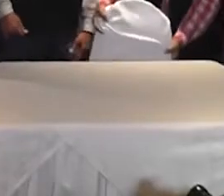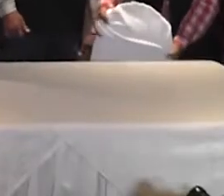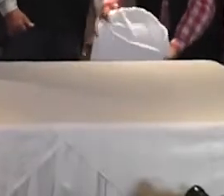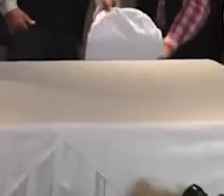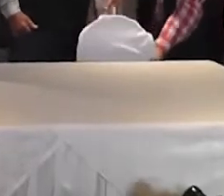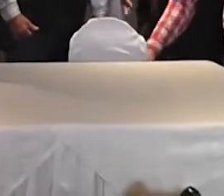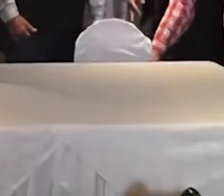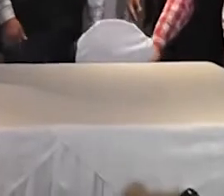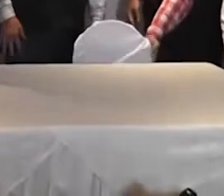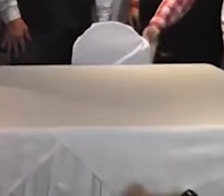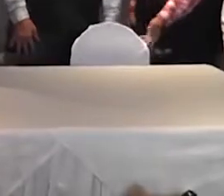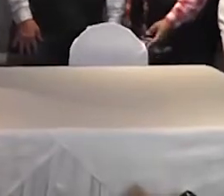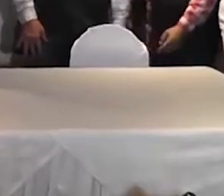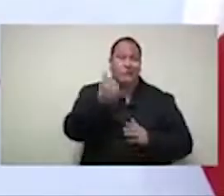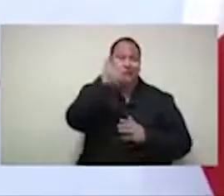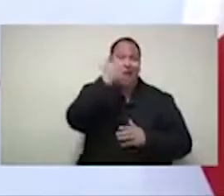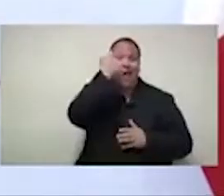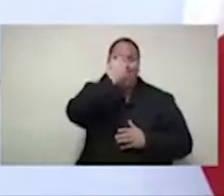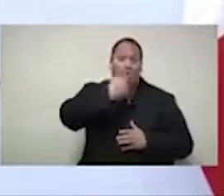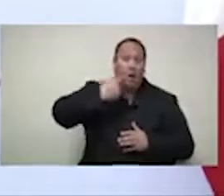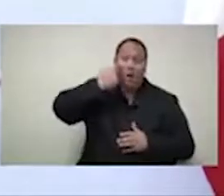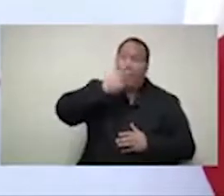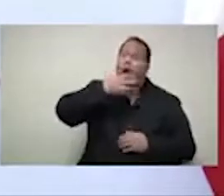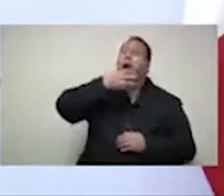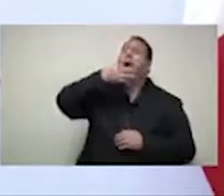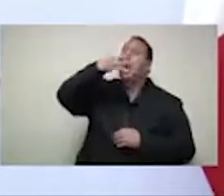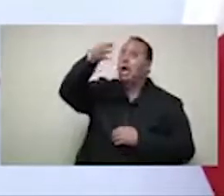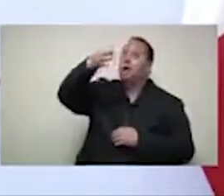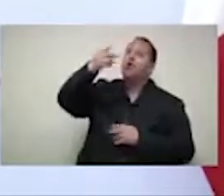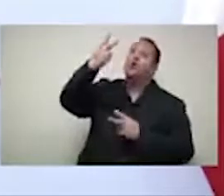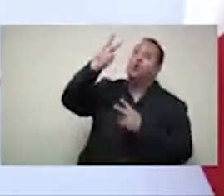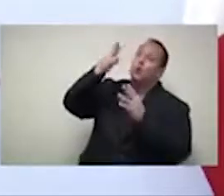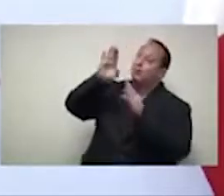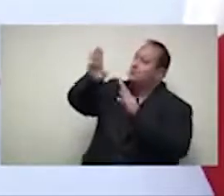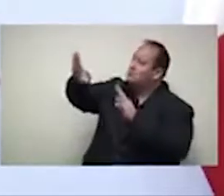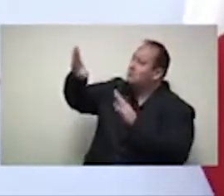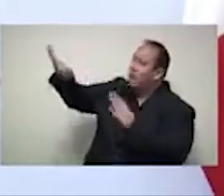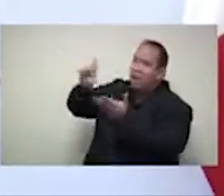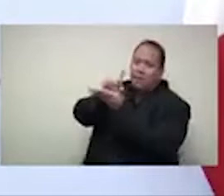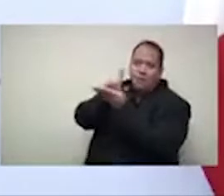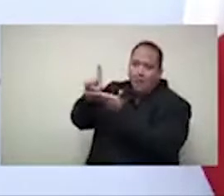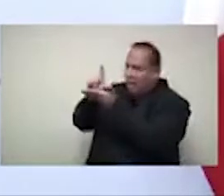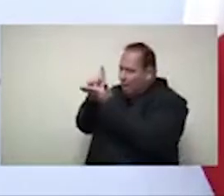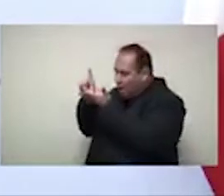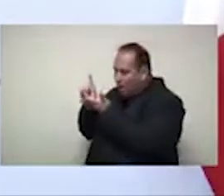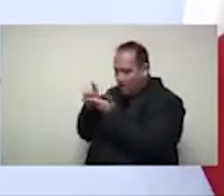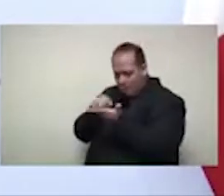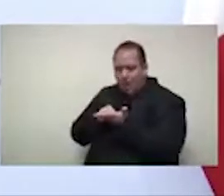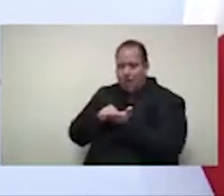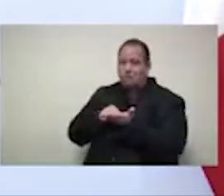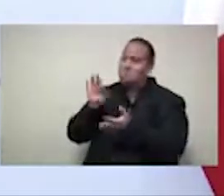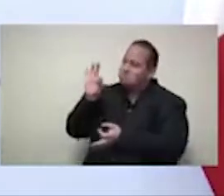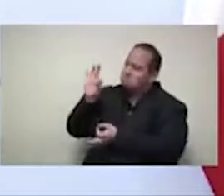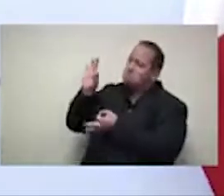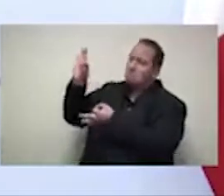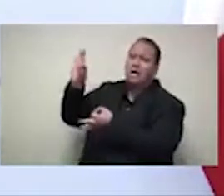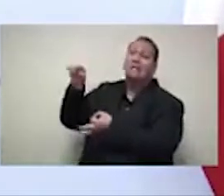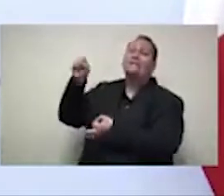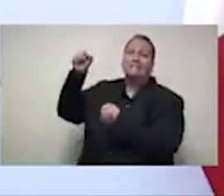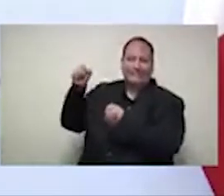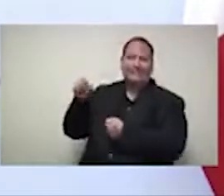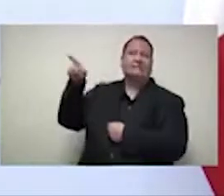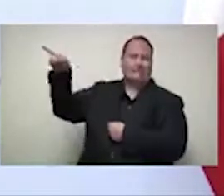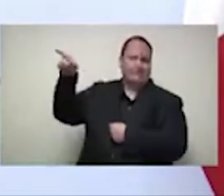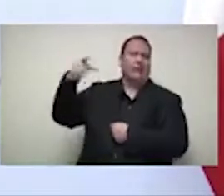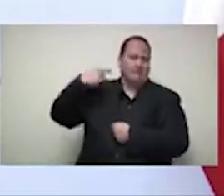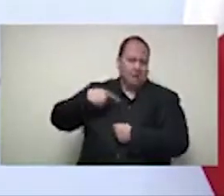lo tanto, en menos de 6 horas le informamos otros dos domicilios que tiene registrados, en los cuales nosotros tenemos certeza